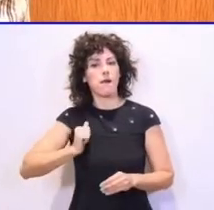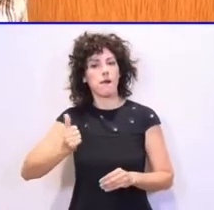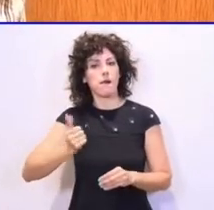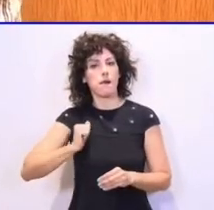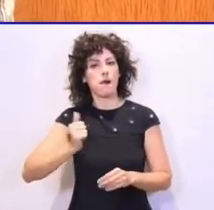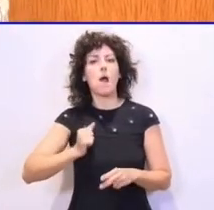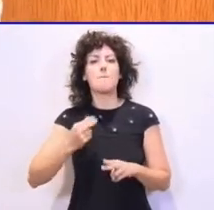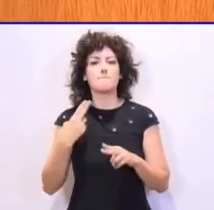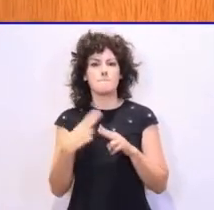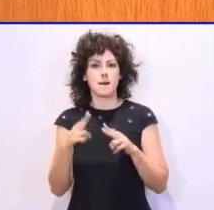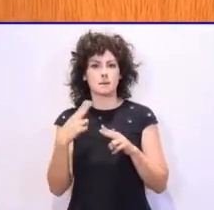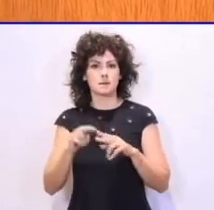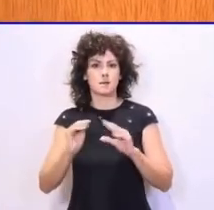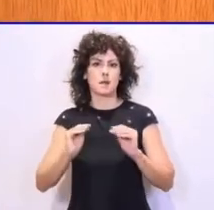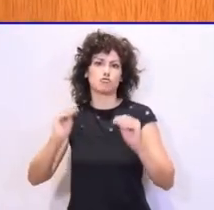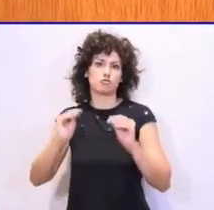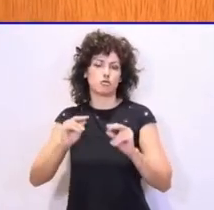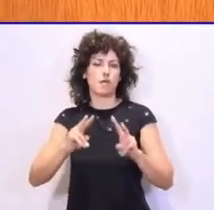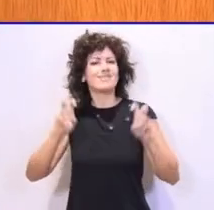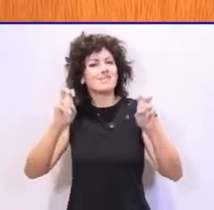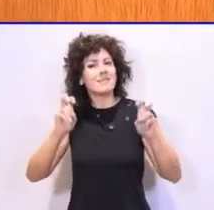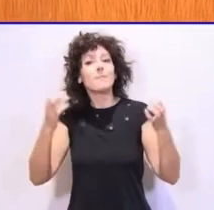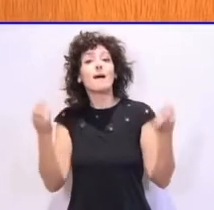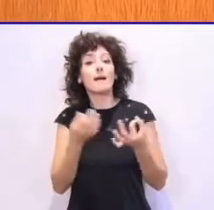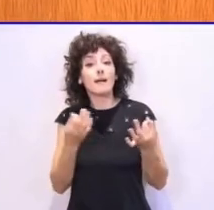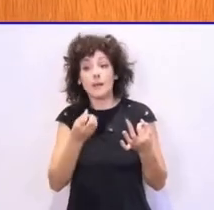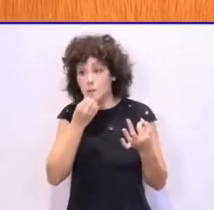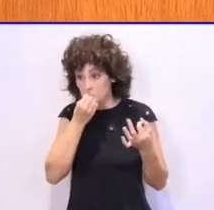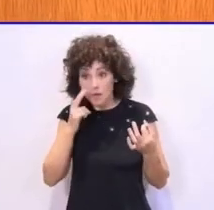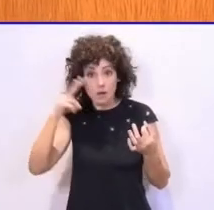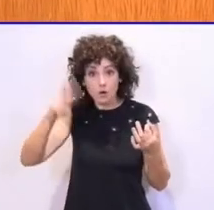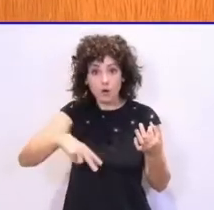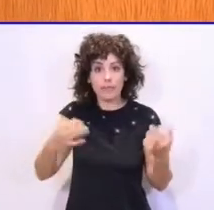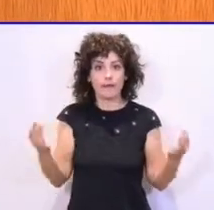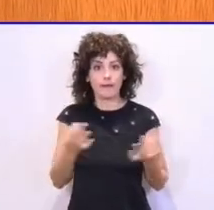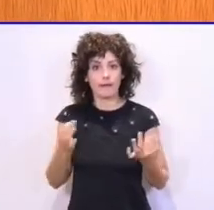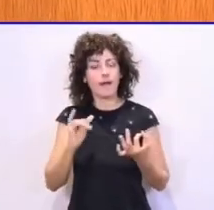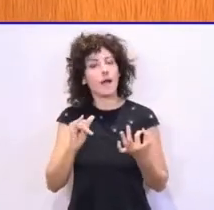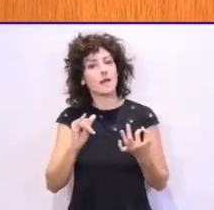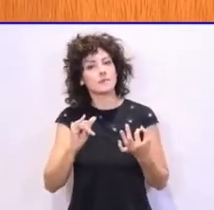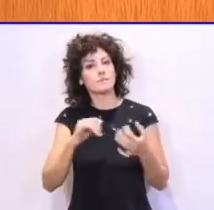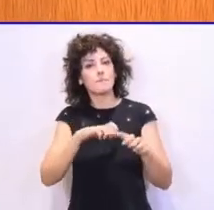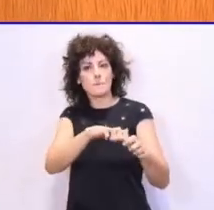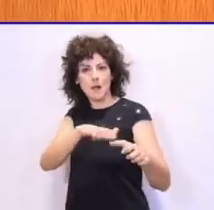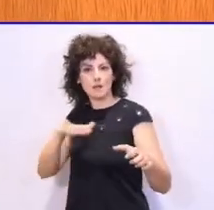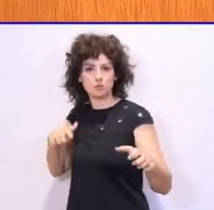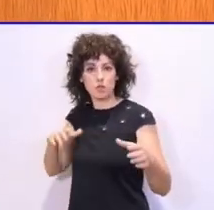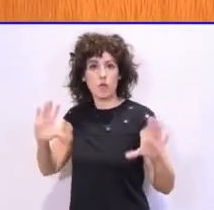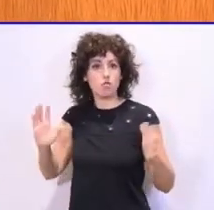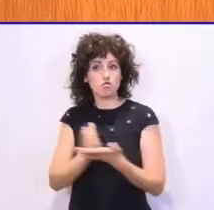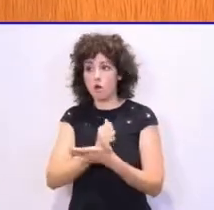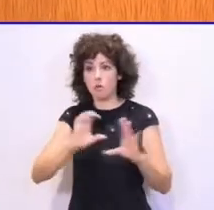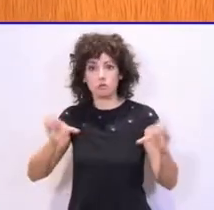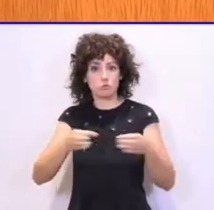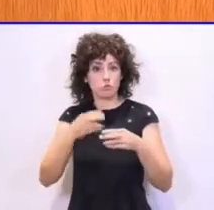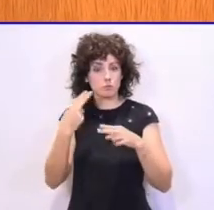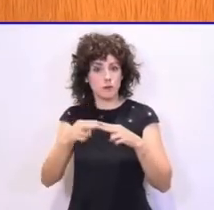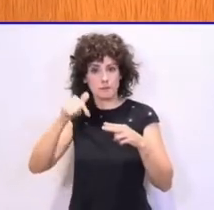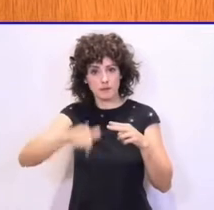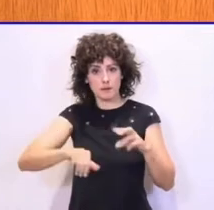partidista de un asunto en el que como usted bien reconoce hay unanimidad de todos los grupos parlamentarios en esta